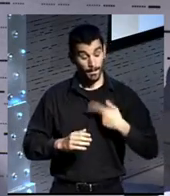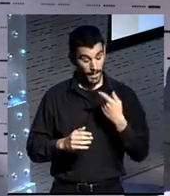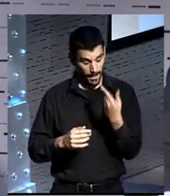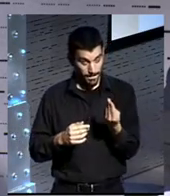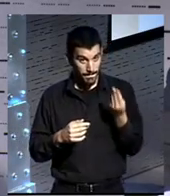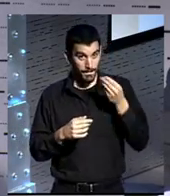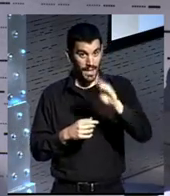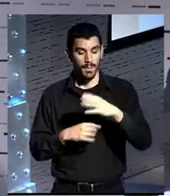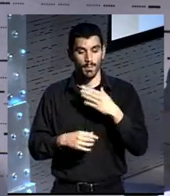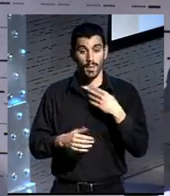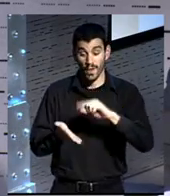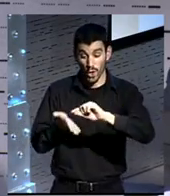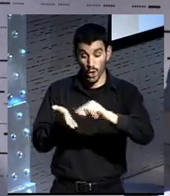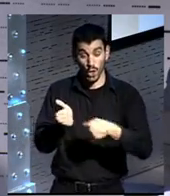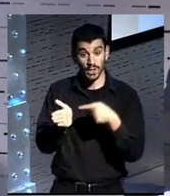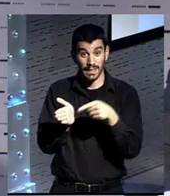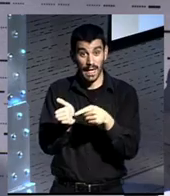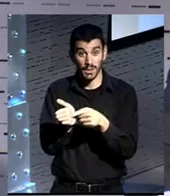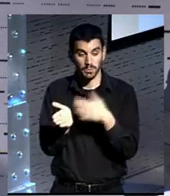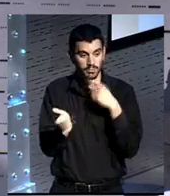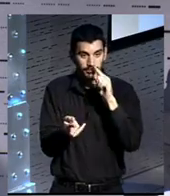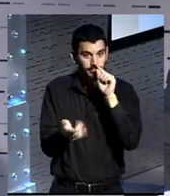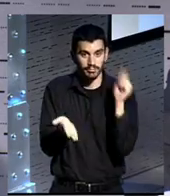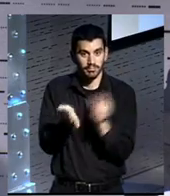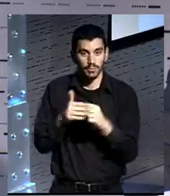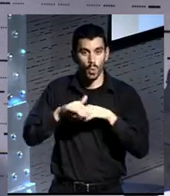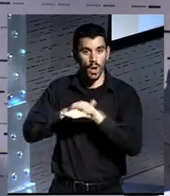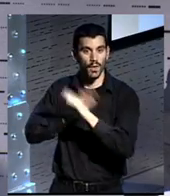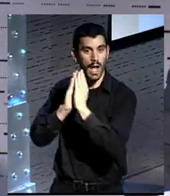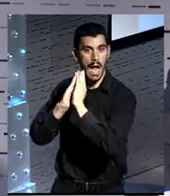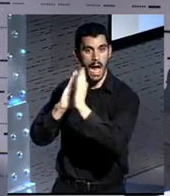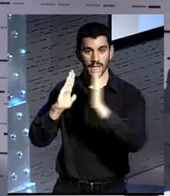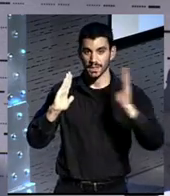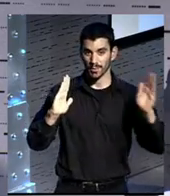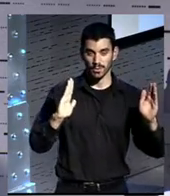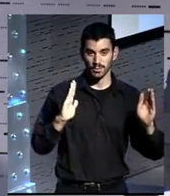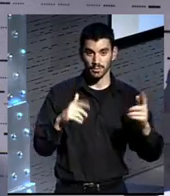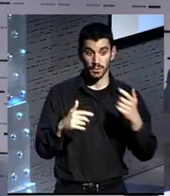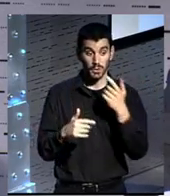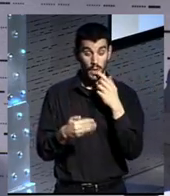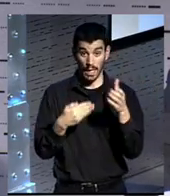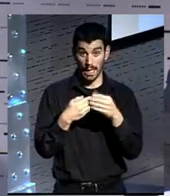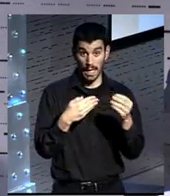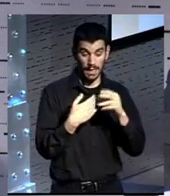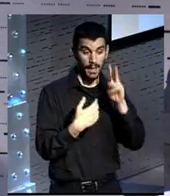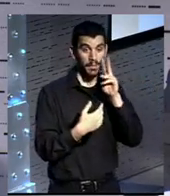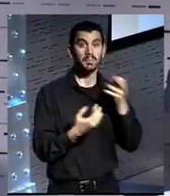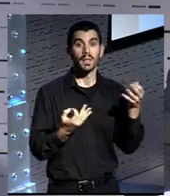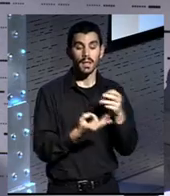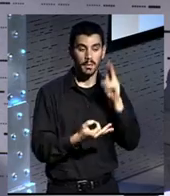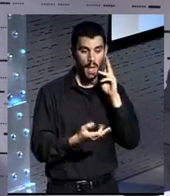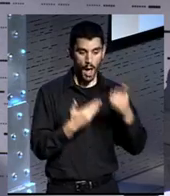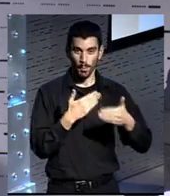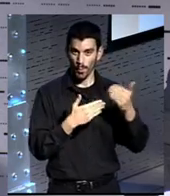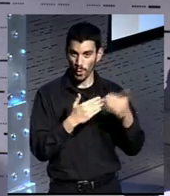es procesar esos contratos de los clientes en muchísimo menor tiempo, de manera que el cliente, ante un ahorro de costes, lo que va a percibir es una mejora